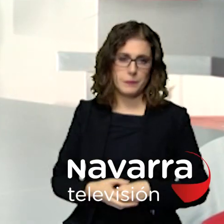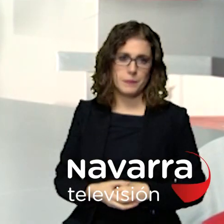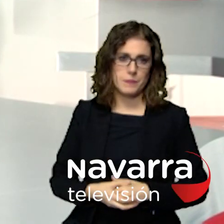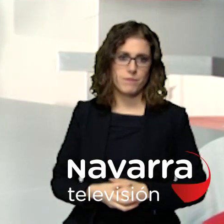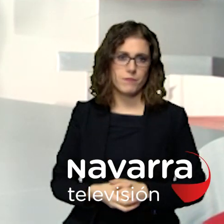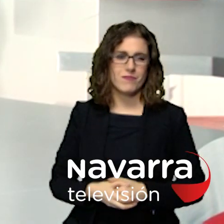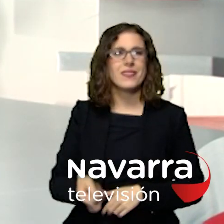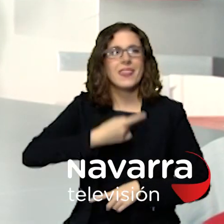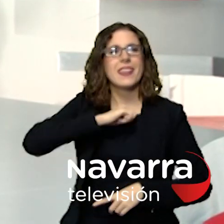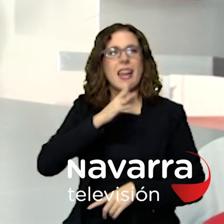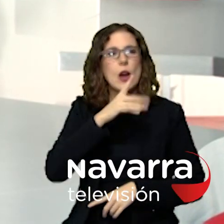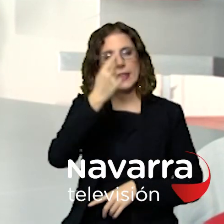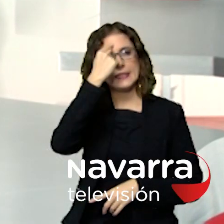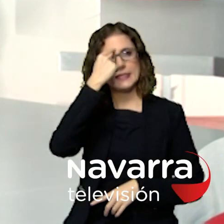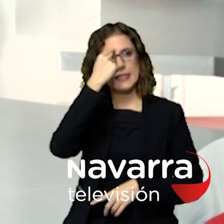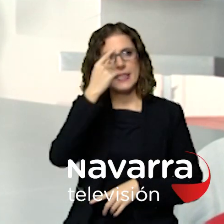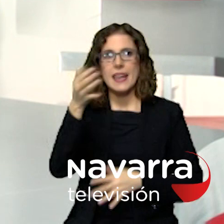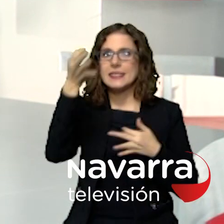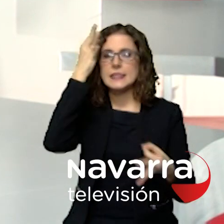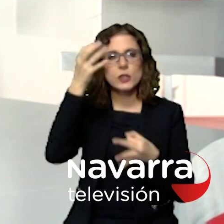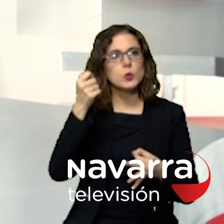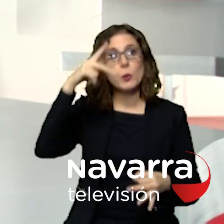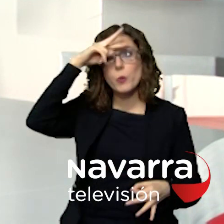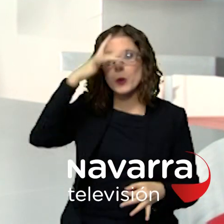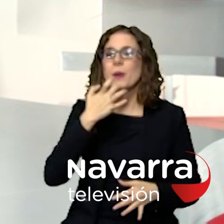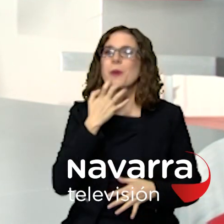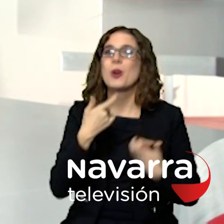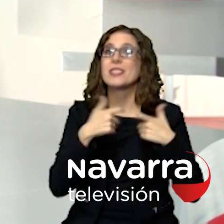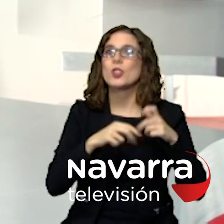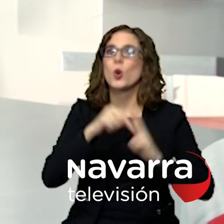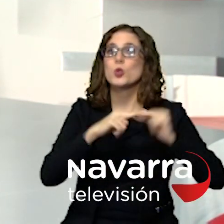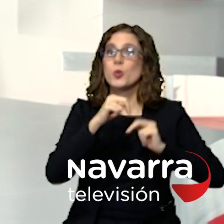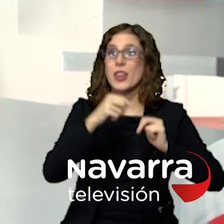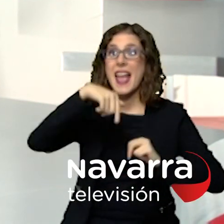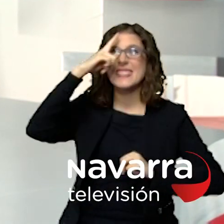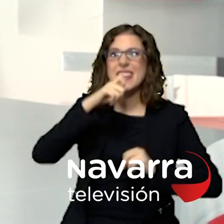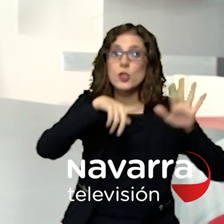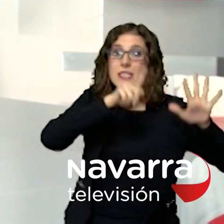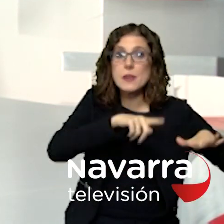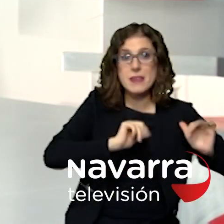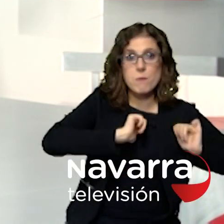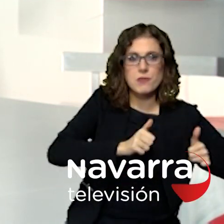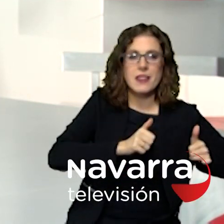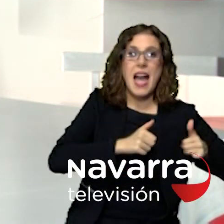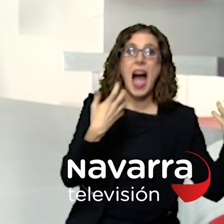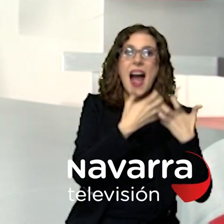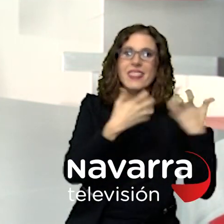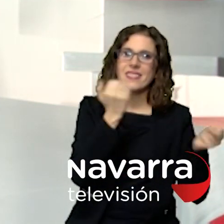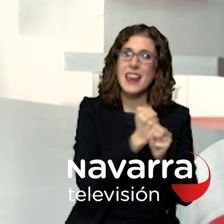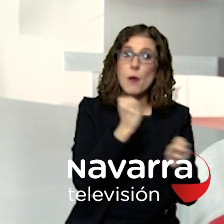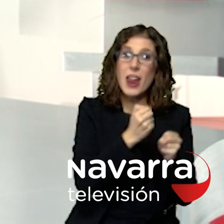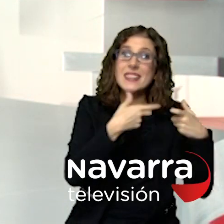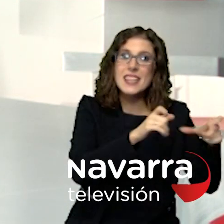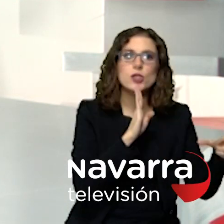Y nos fijamos ahora en datos preocupantes. En el sector de la construcción, en el primer semestre de este año, el número de accidentes laborales en este sector